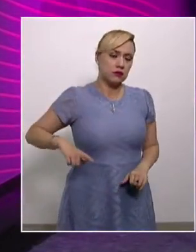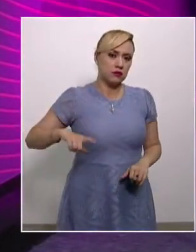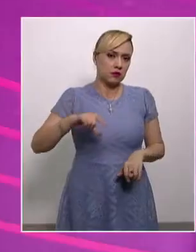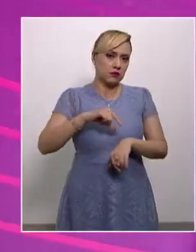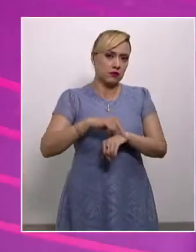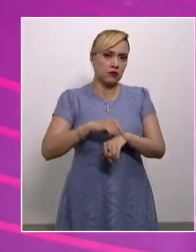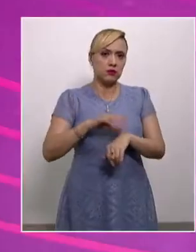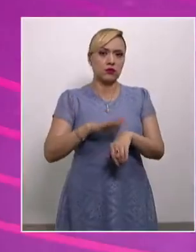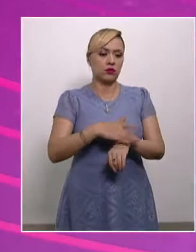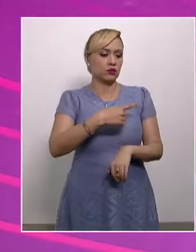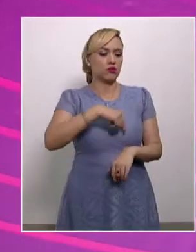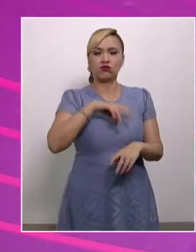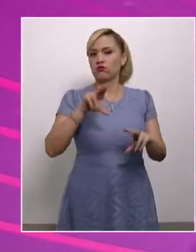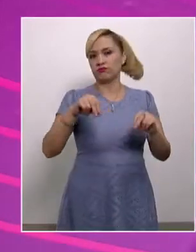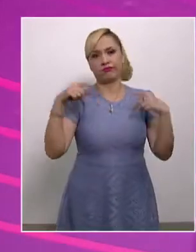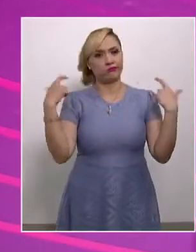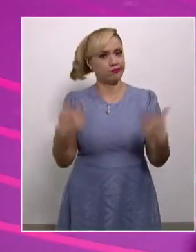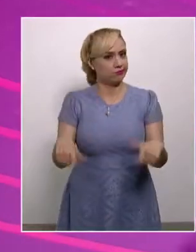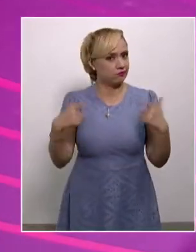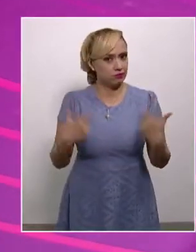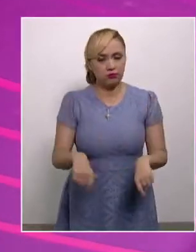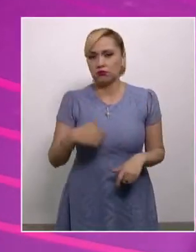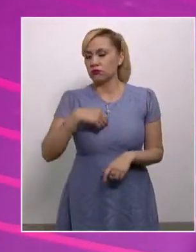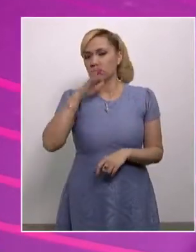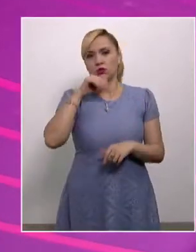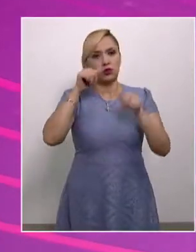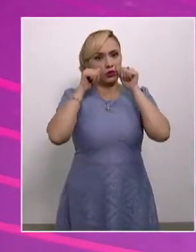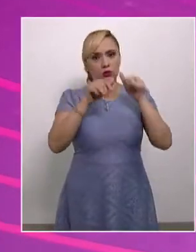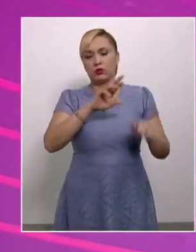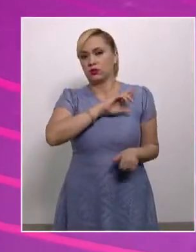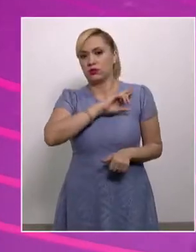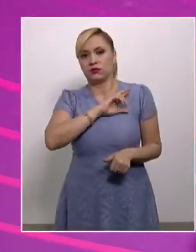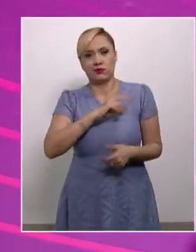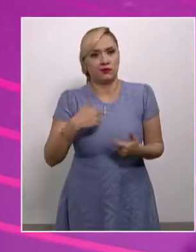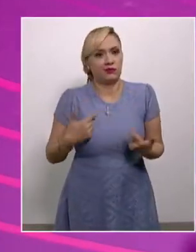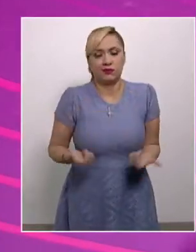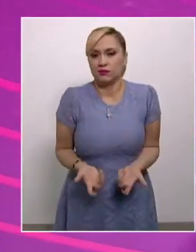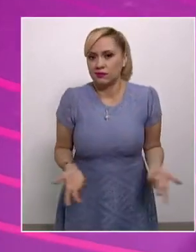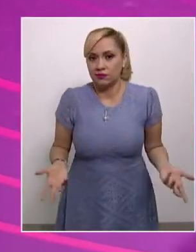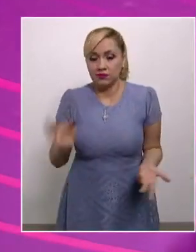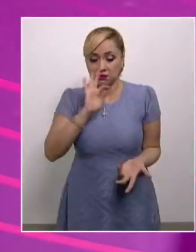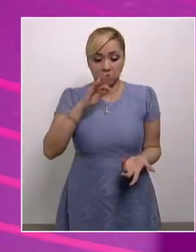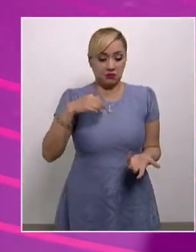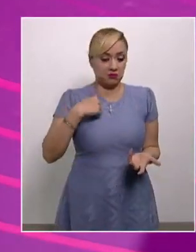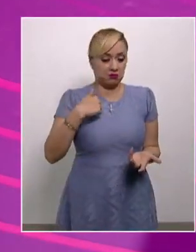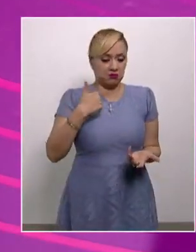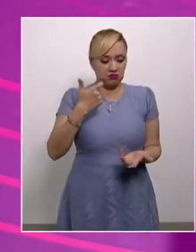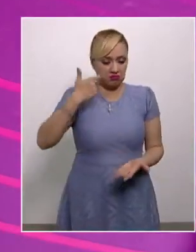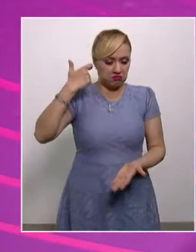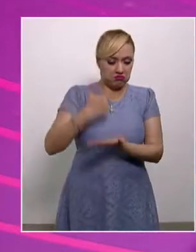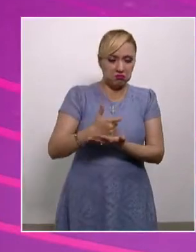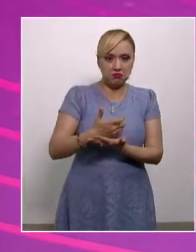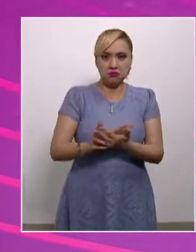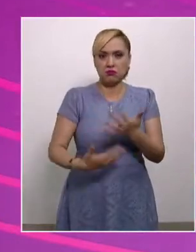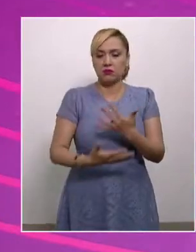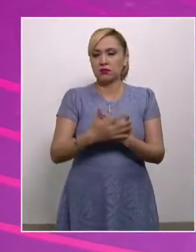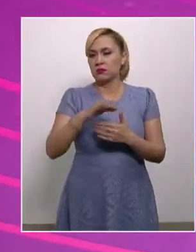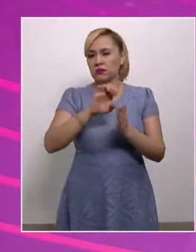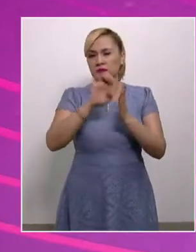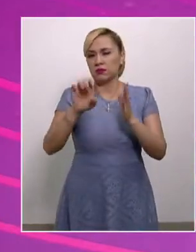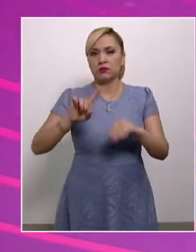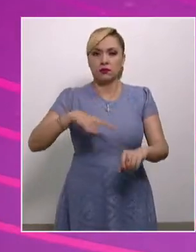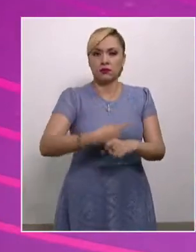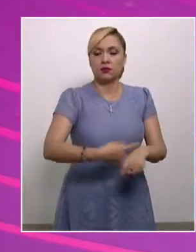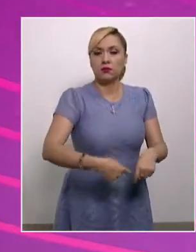somos una organización rica, no somos una organización que podamos atender de forma privada. Si nosotros atendiéramos de forma privada, por ejemplo, estábamos hablando hace rato de violencia